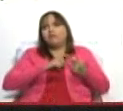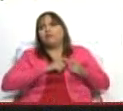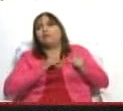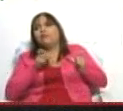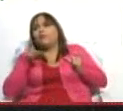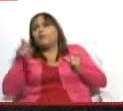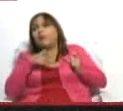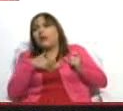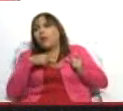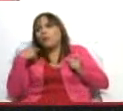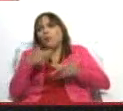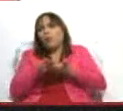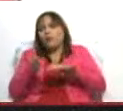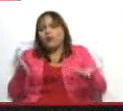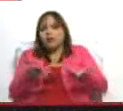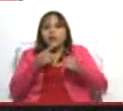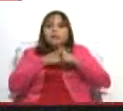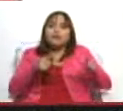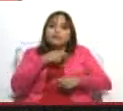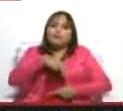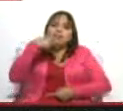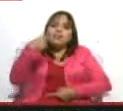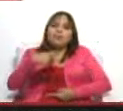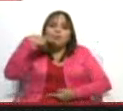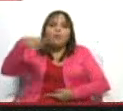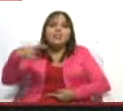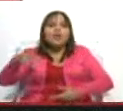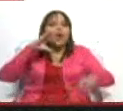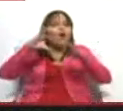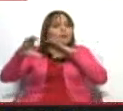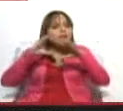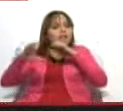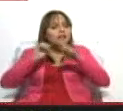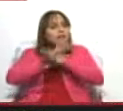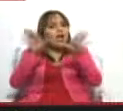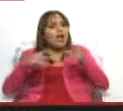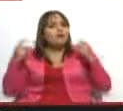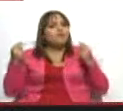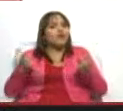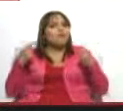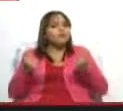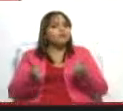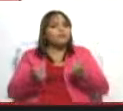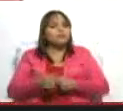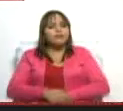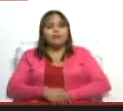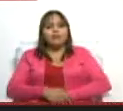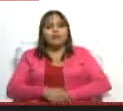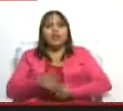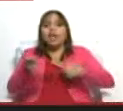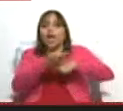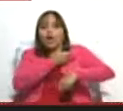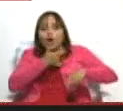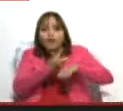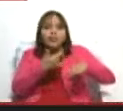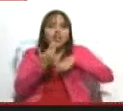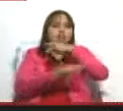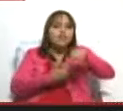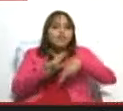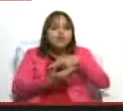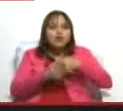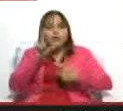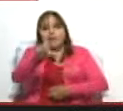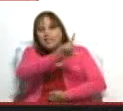Pero nosotros tenemos que tener nuestra propia política comunicacional más activa. El partido, el gobierno, la revolución,